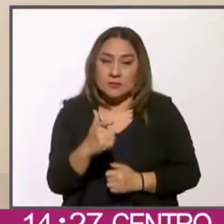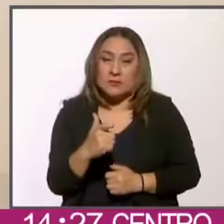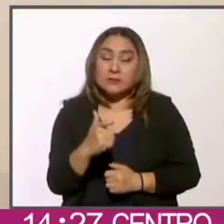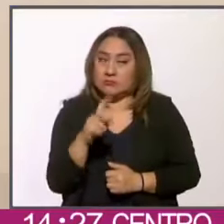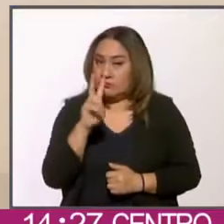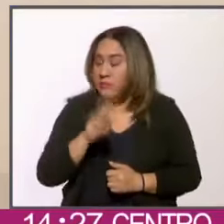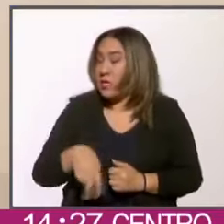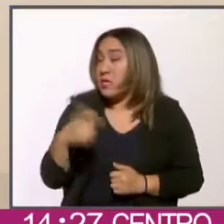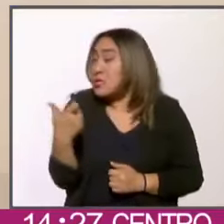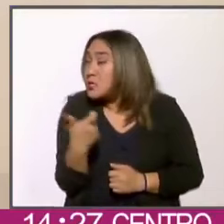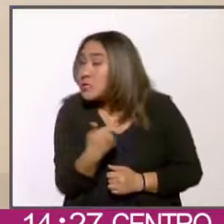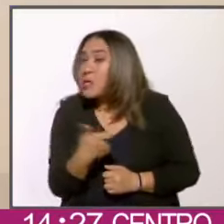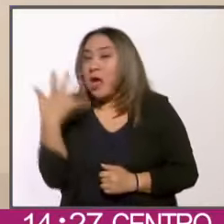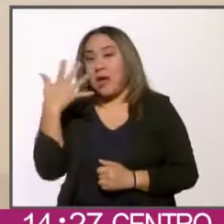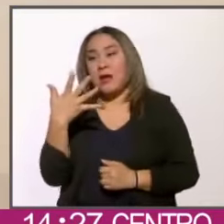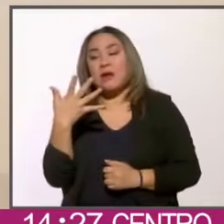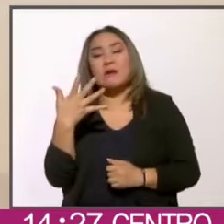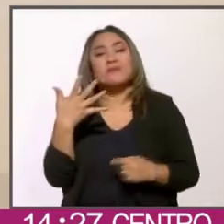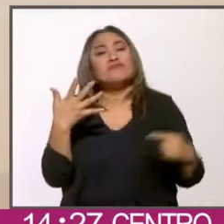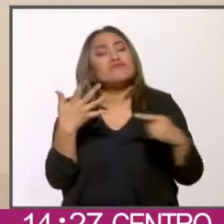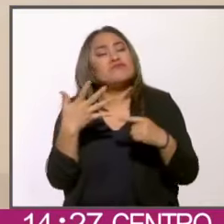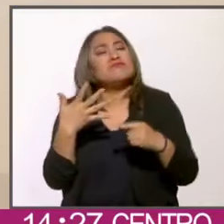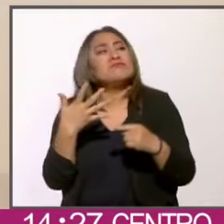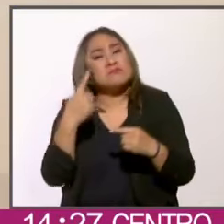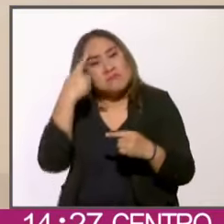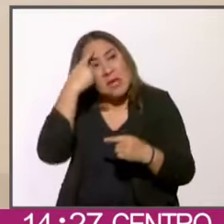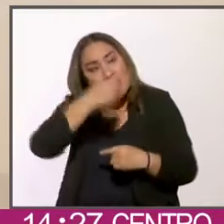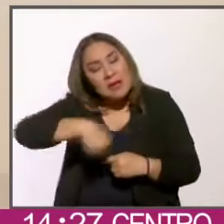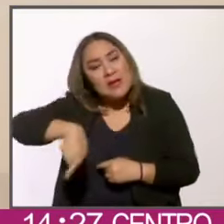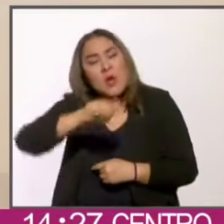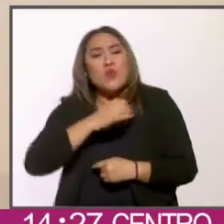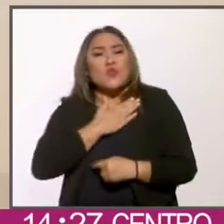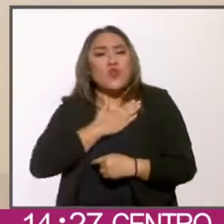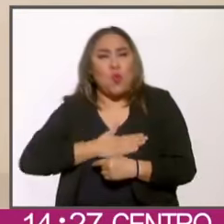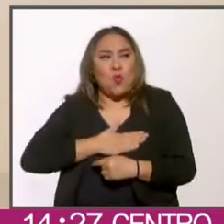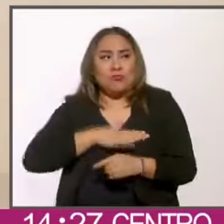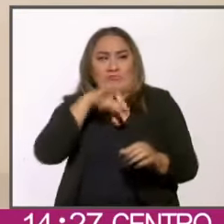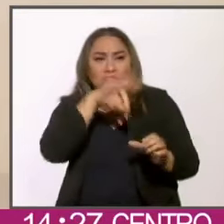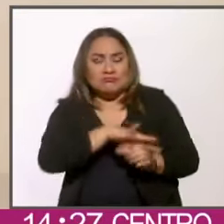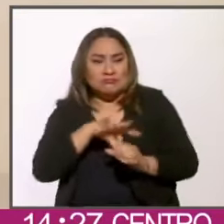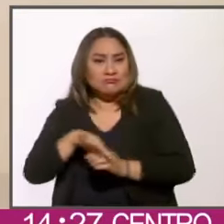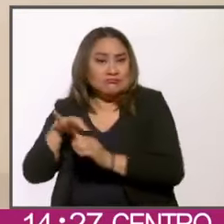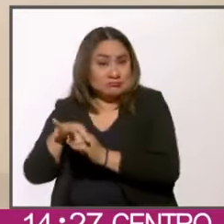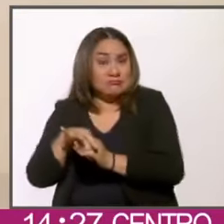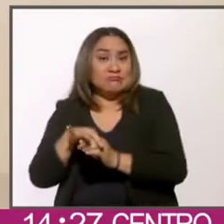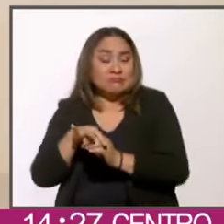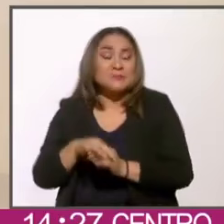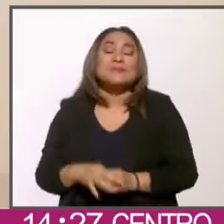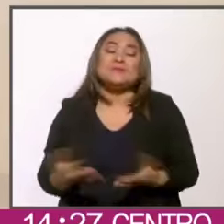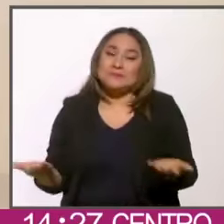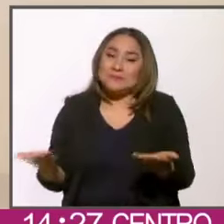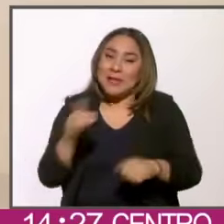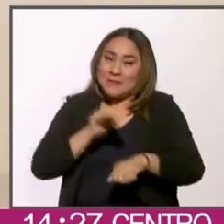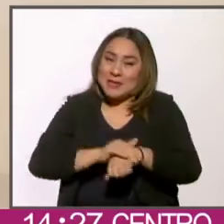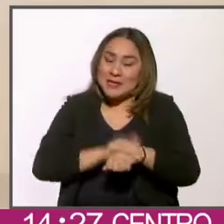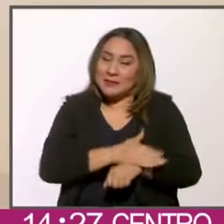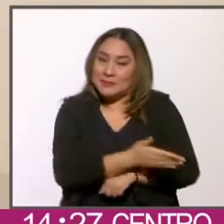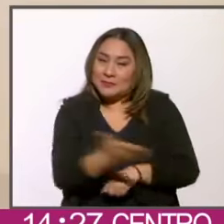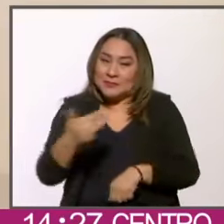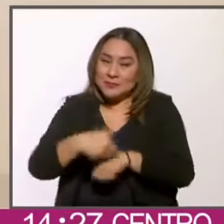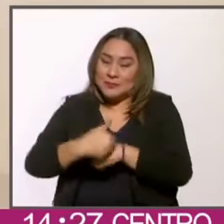muy cara la democracia mexicana. Amigas y amigos del 11, pásenla bien,